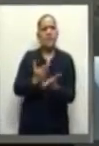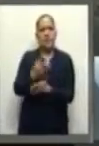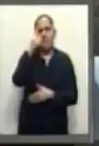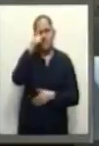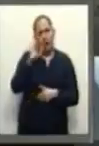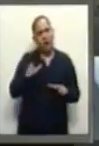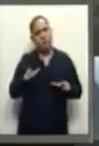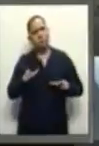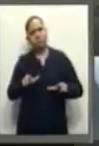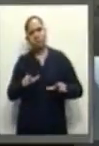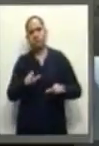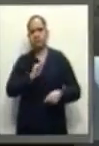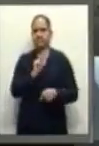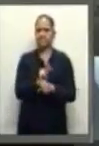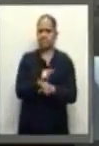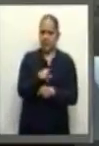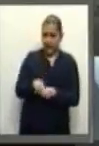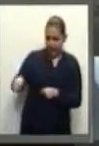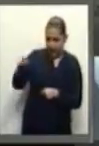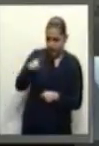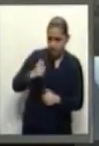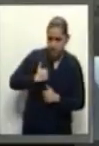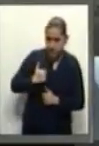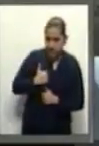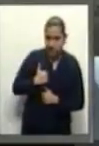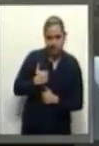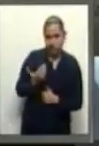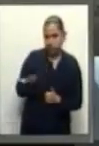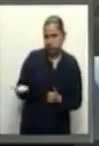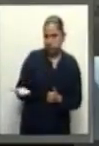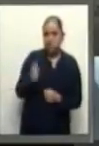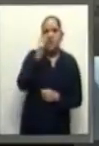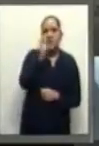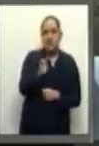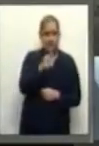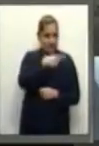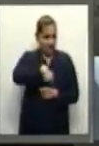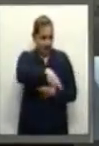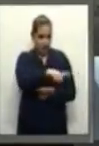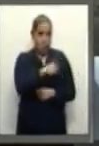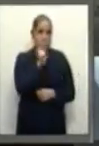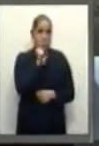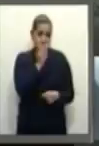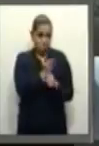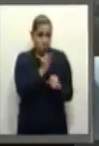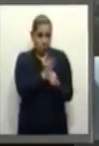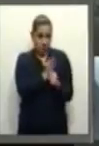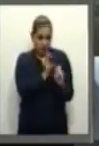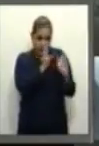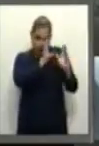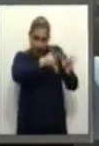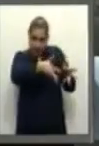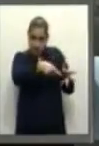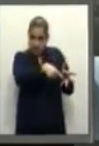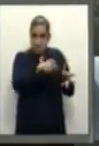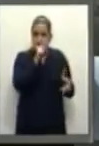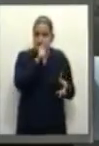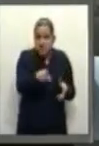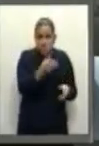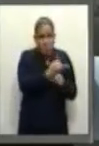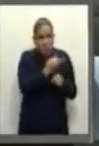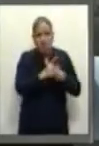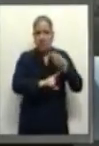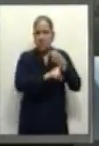militarización de una tendencia porque es dejar a las policías como están dejarlas como están en el deterioro que se